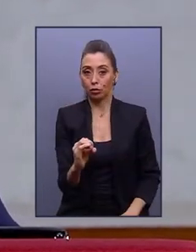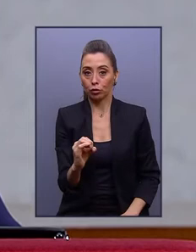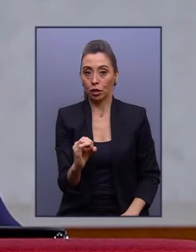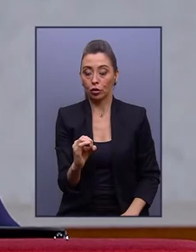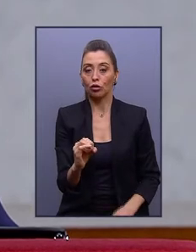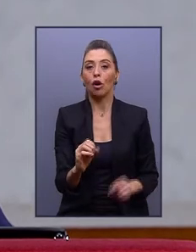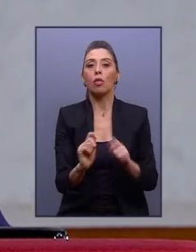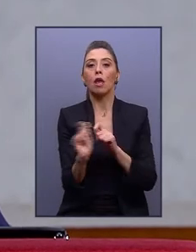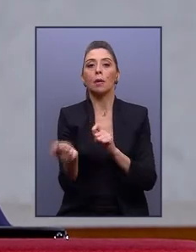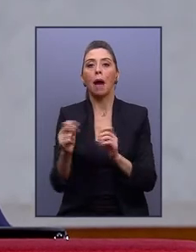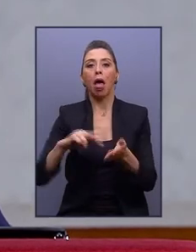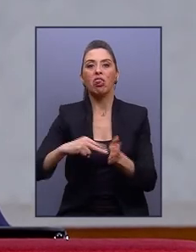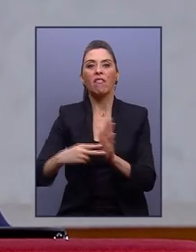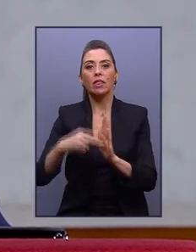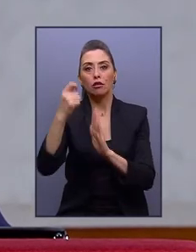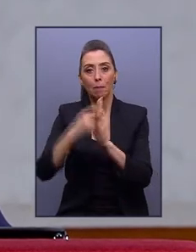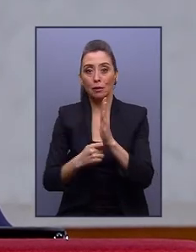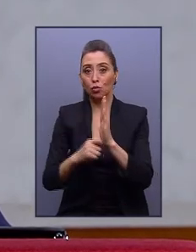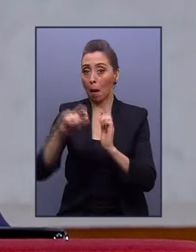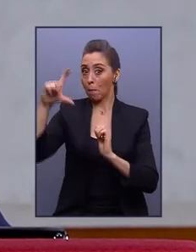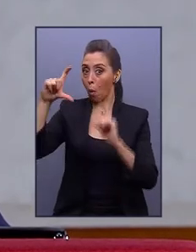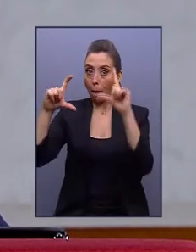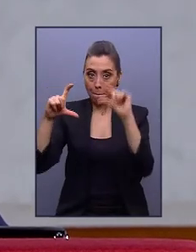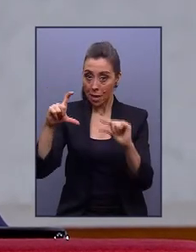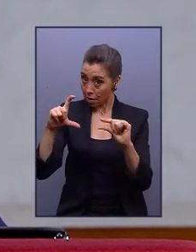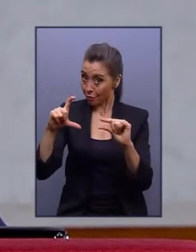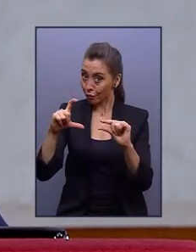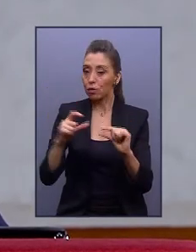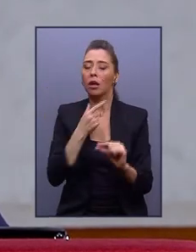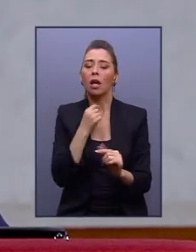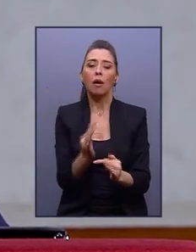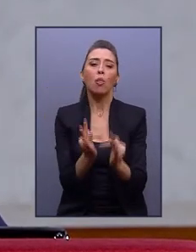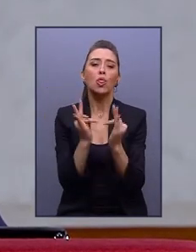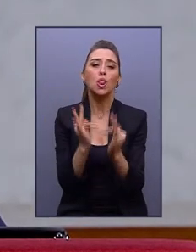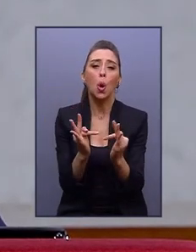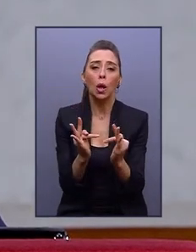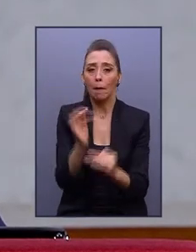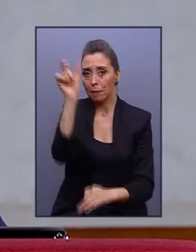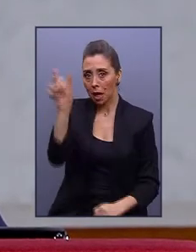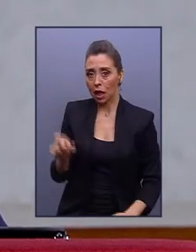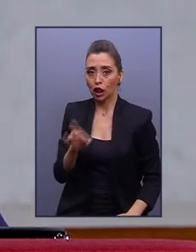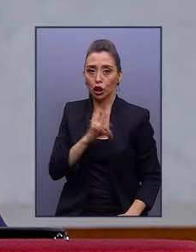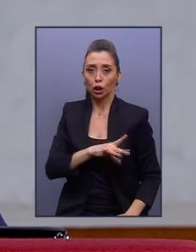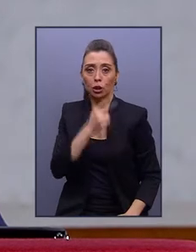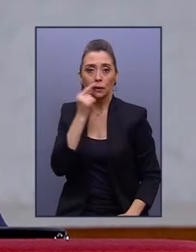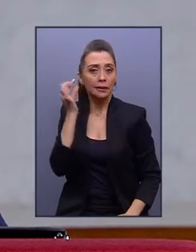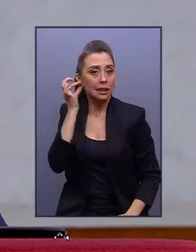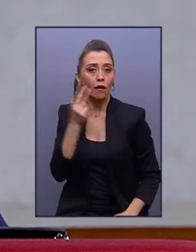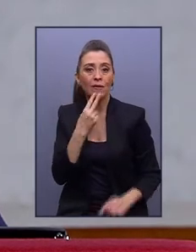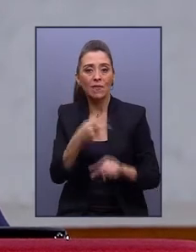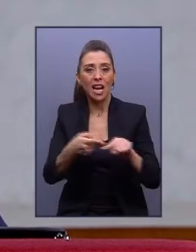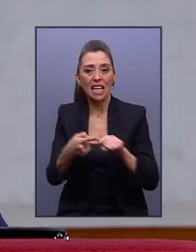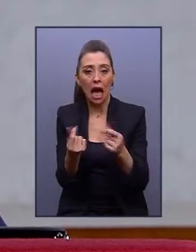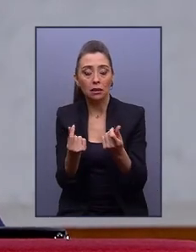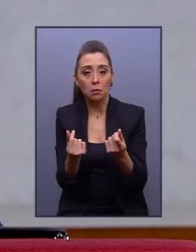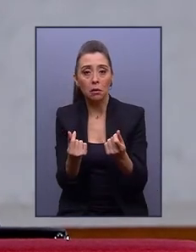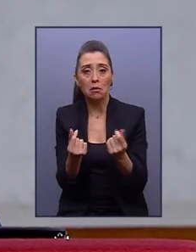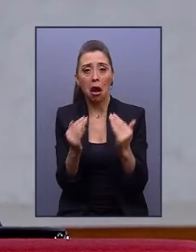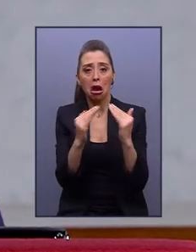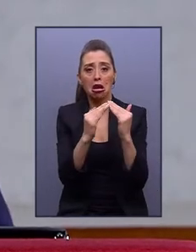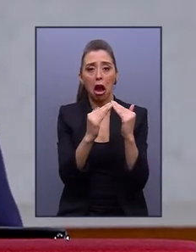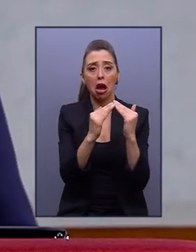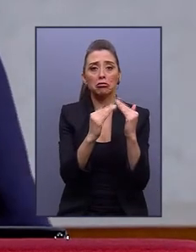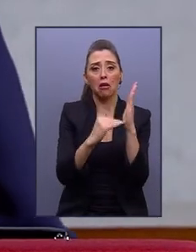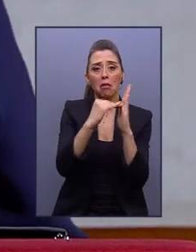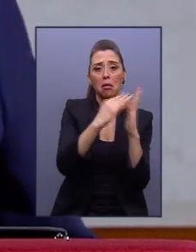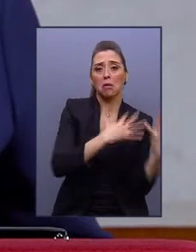del dividendo mensual. No queremos que nunca más un chileno o chilena de clase media pierda su casa